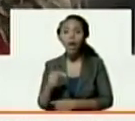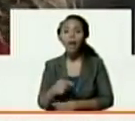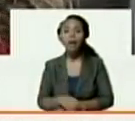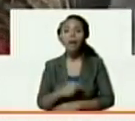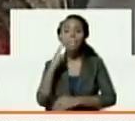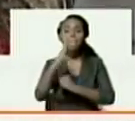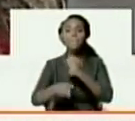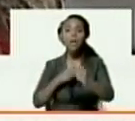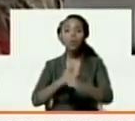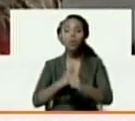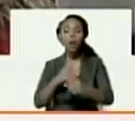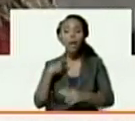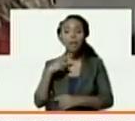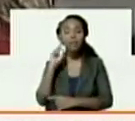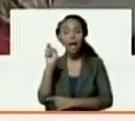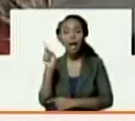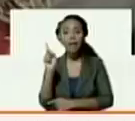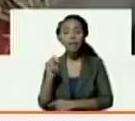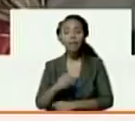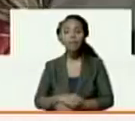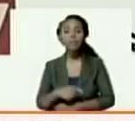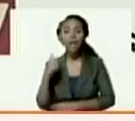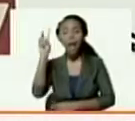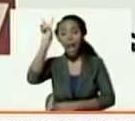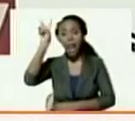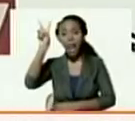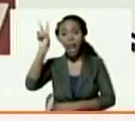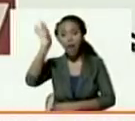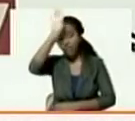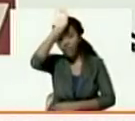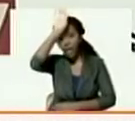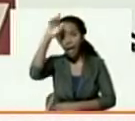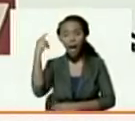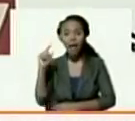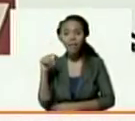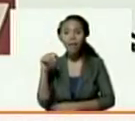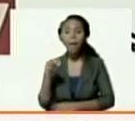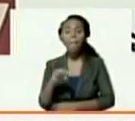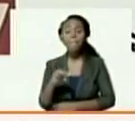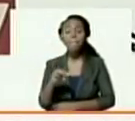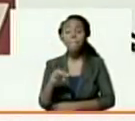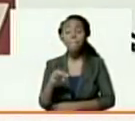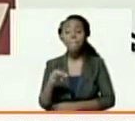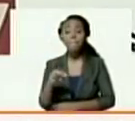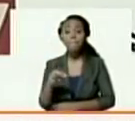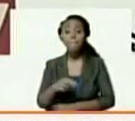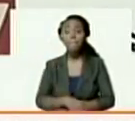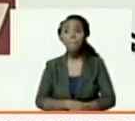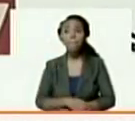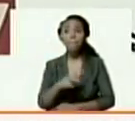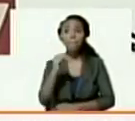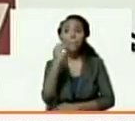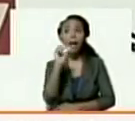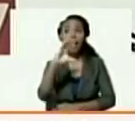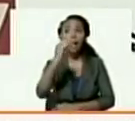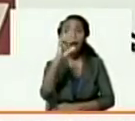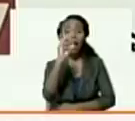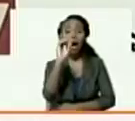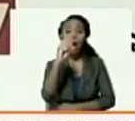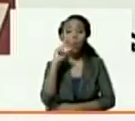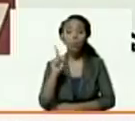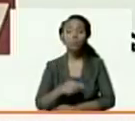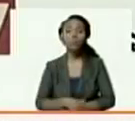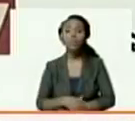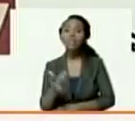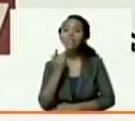destacamento 51 en Lidis, en La Vega, sede del partido La Veguita, en Macarao, Casa del Partido, calle principal de Santa Cruz, San Agustín, en